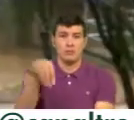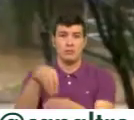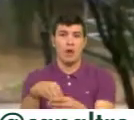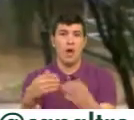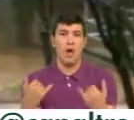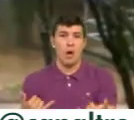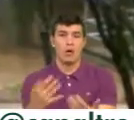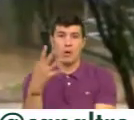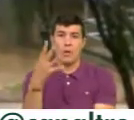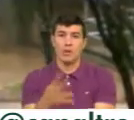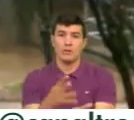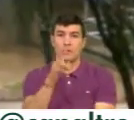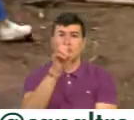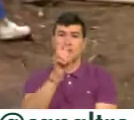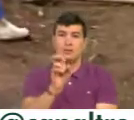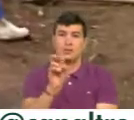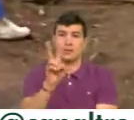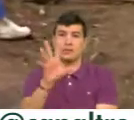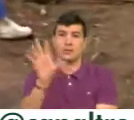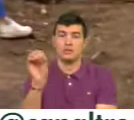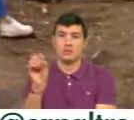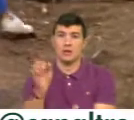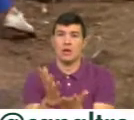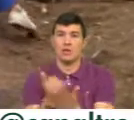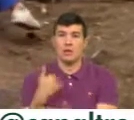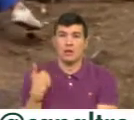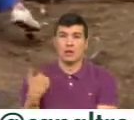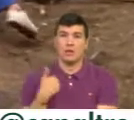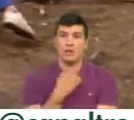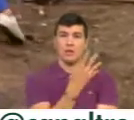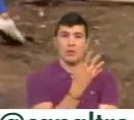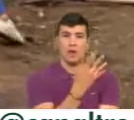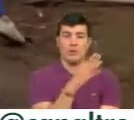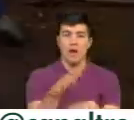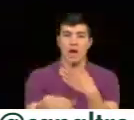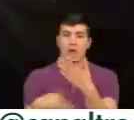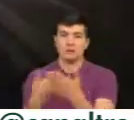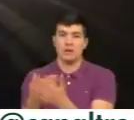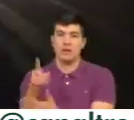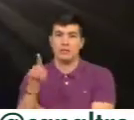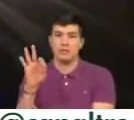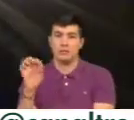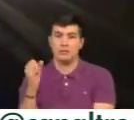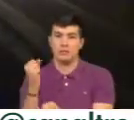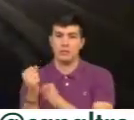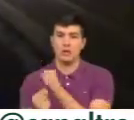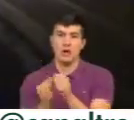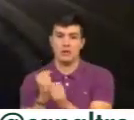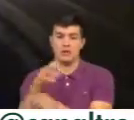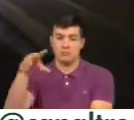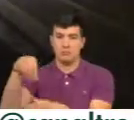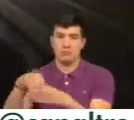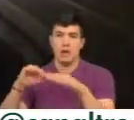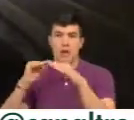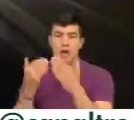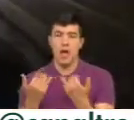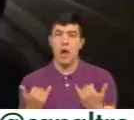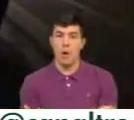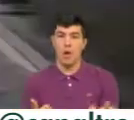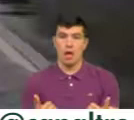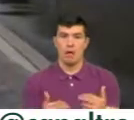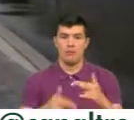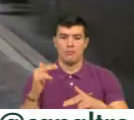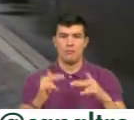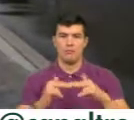disfrutan 4.750 jóvenes entre 4 y 18 años. Ahora están suspendidas las